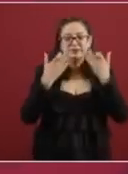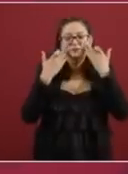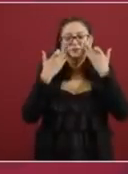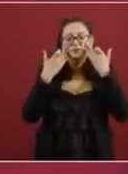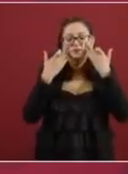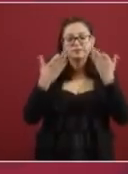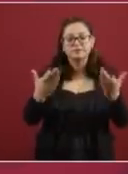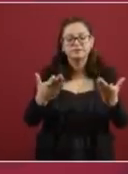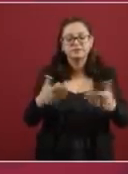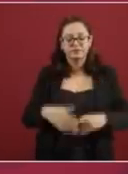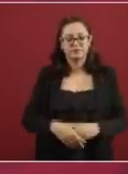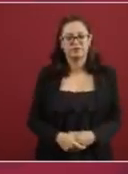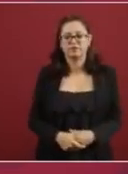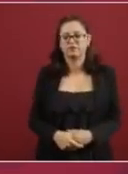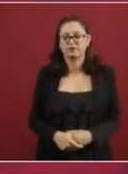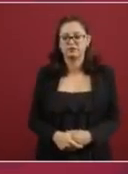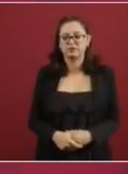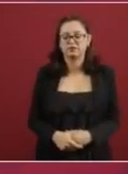porque